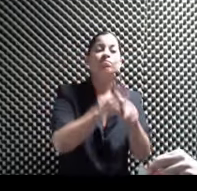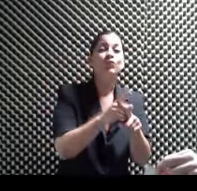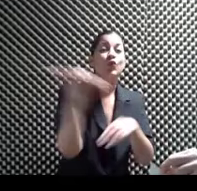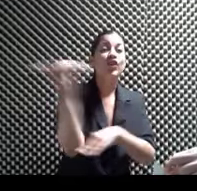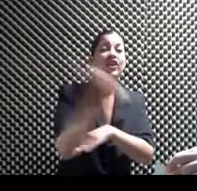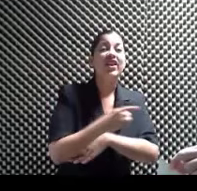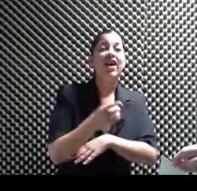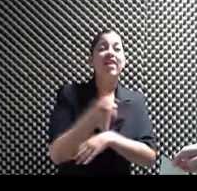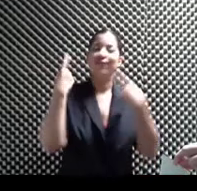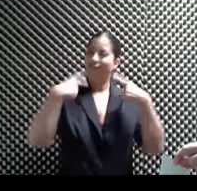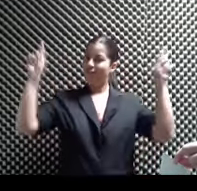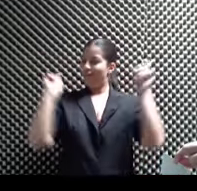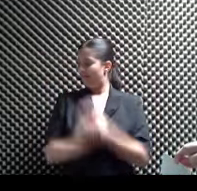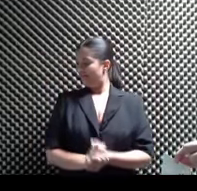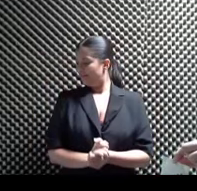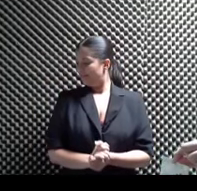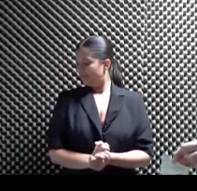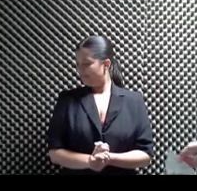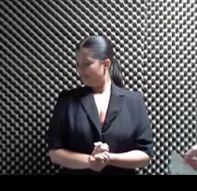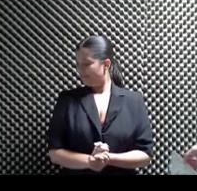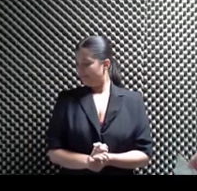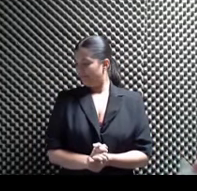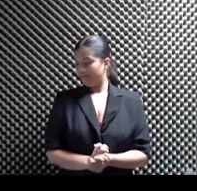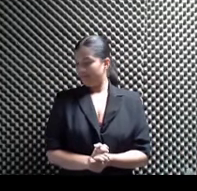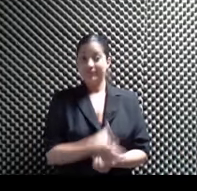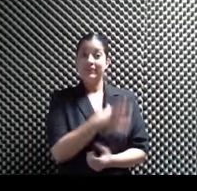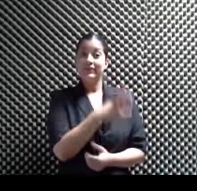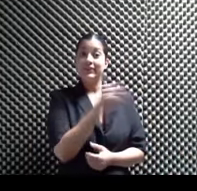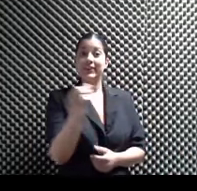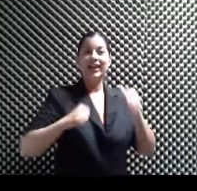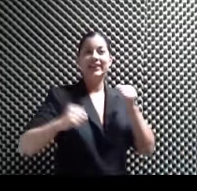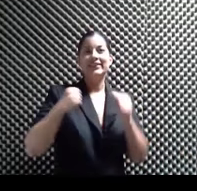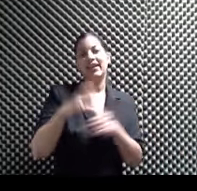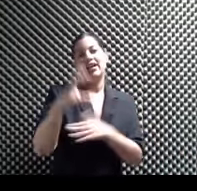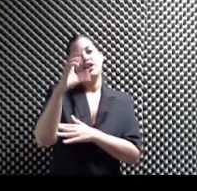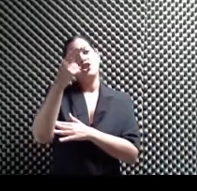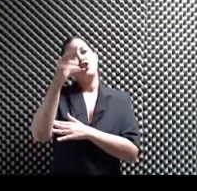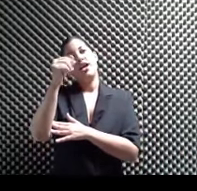Mis Universo Y también Otros Artistas De nuevas Generaciones Como Chayán Y